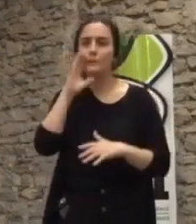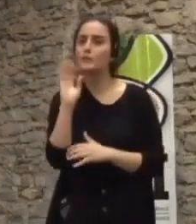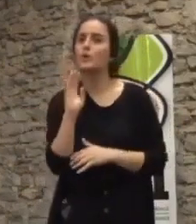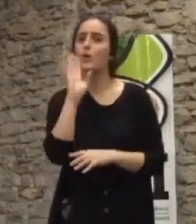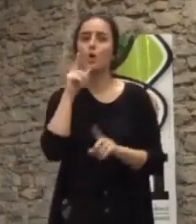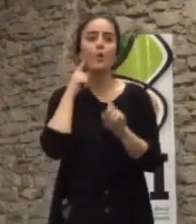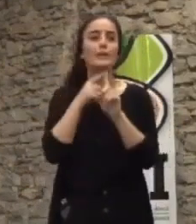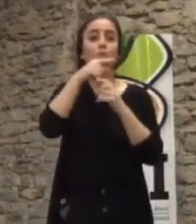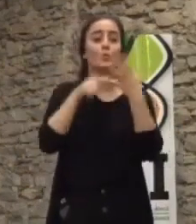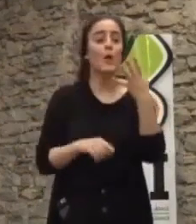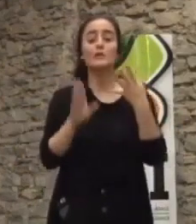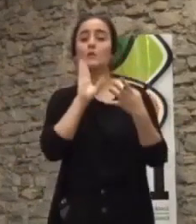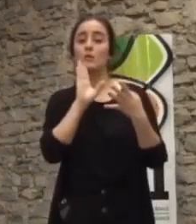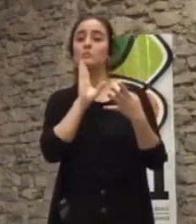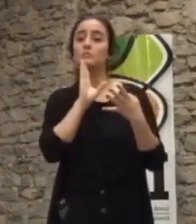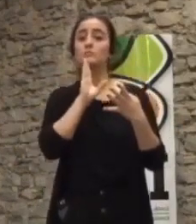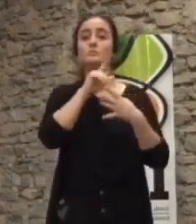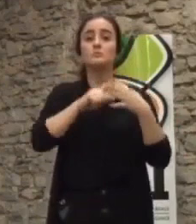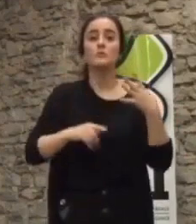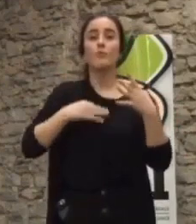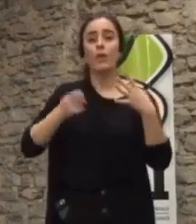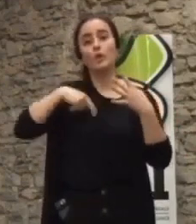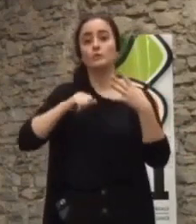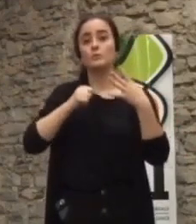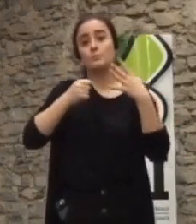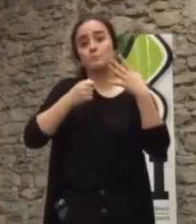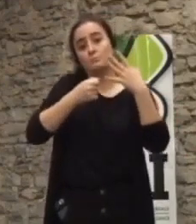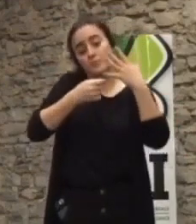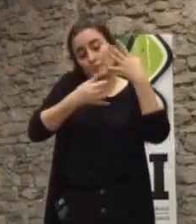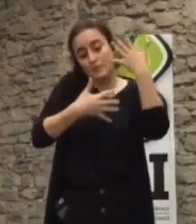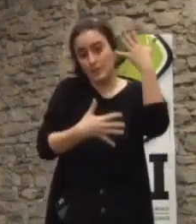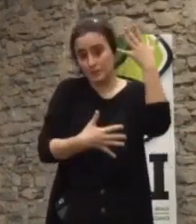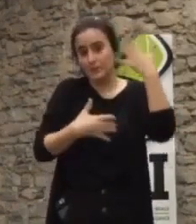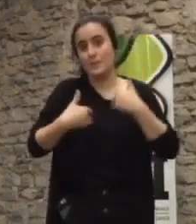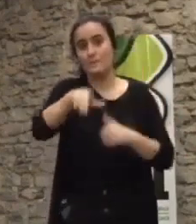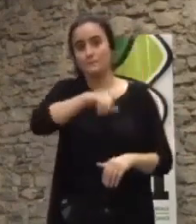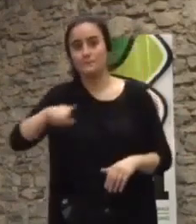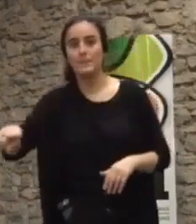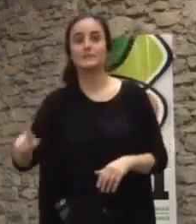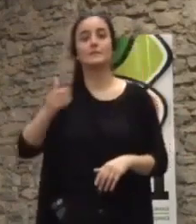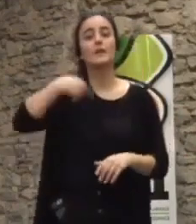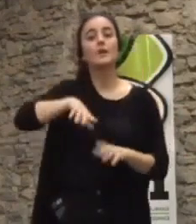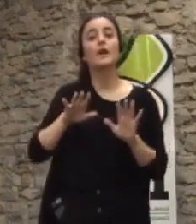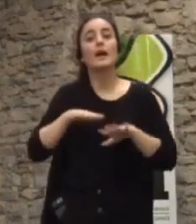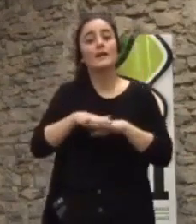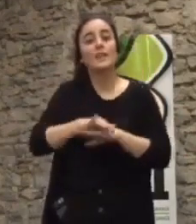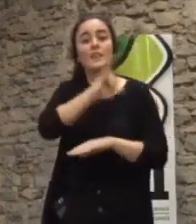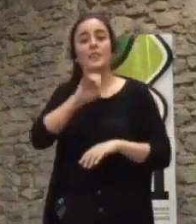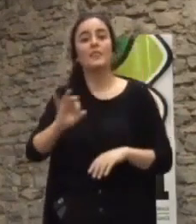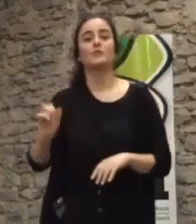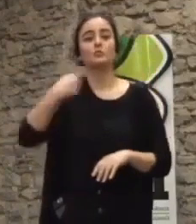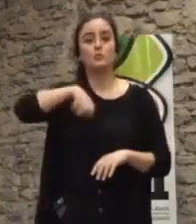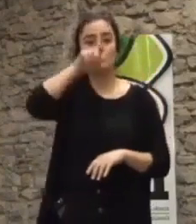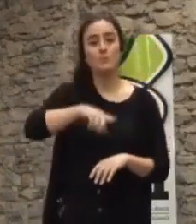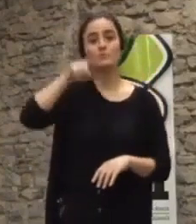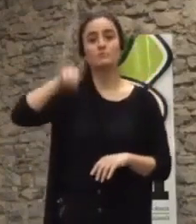comentaba, probablemente iremos ampliándolos en los próximos meses. Desde las Red ZAS realizamos reuniones